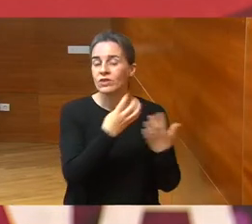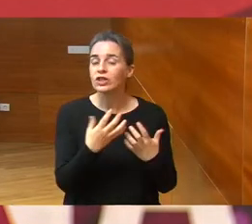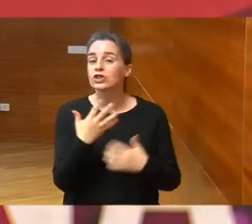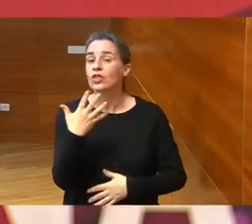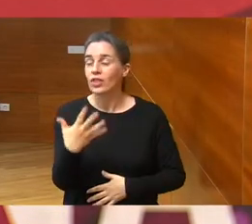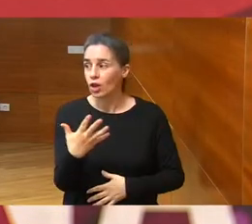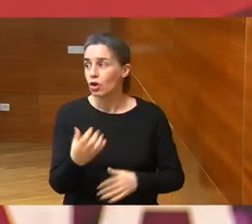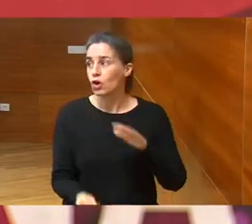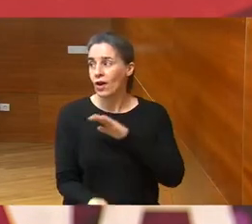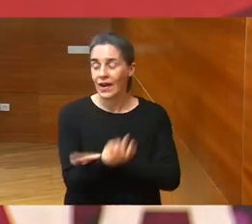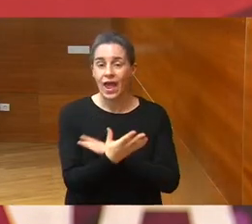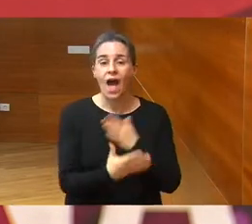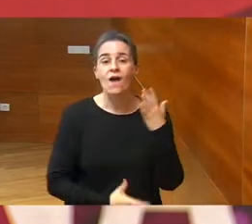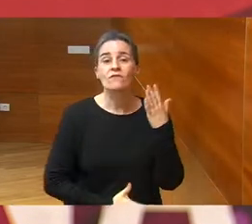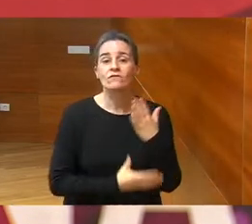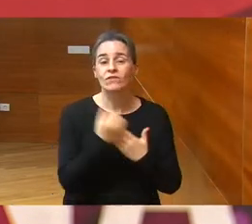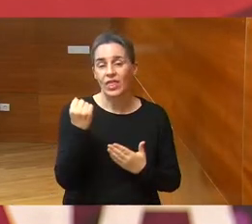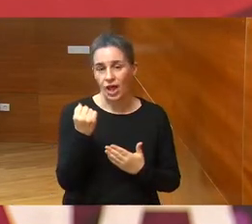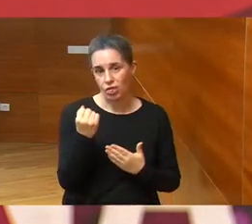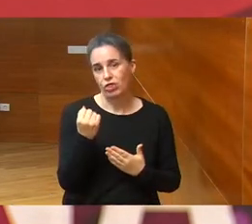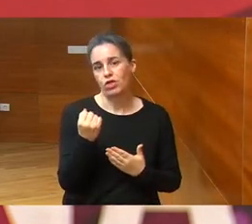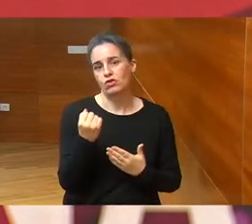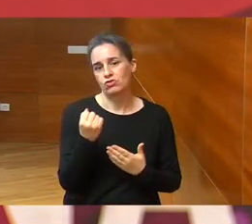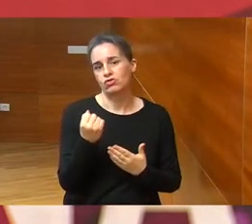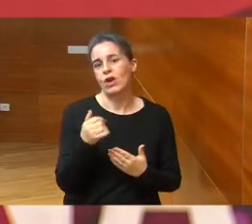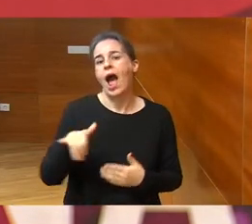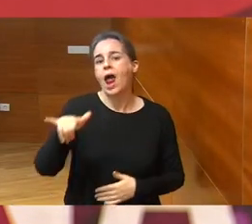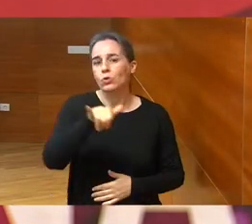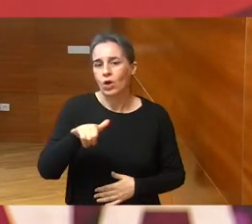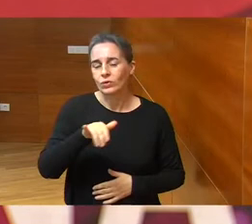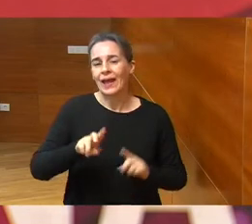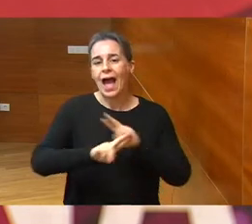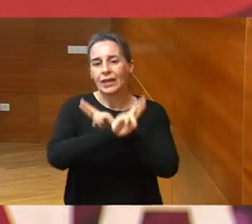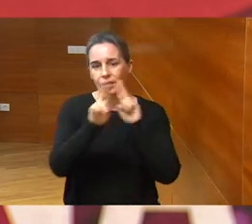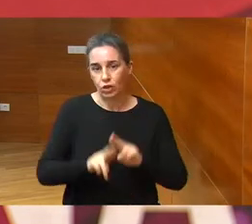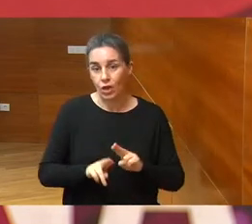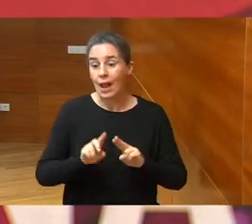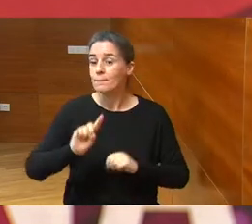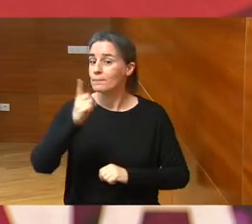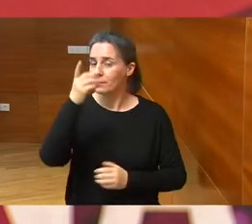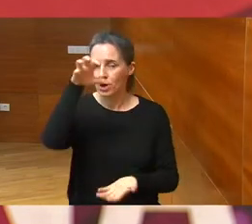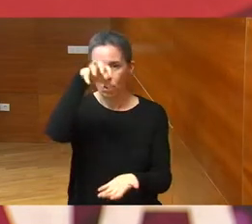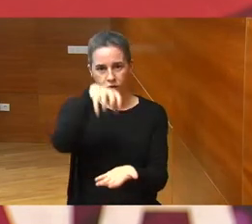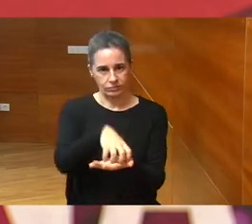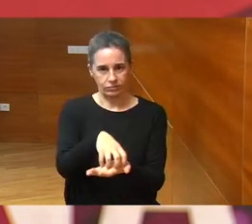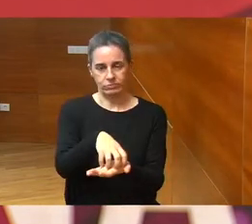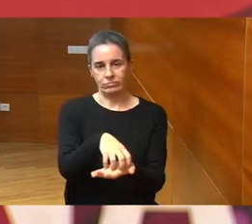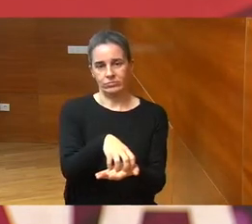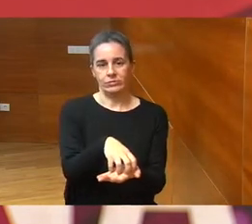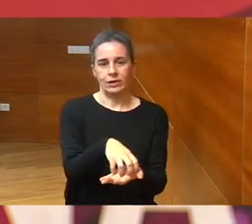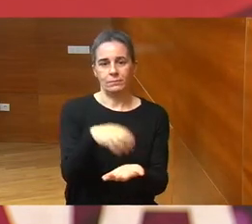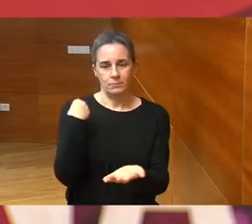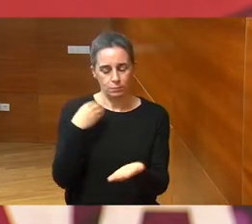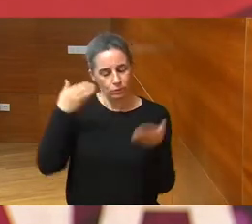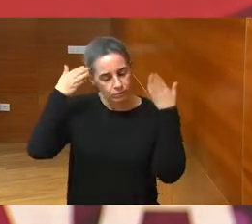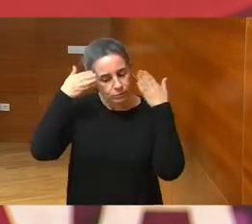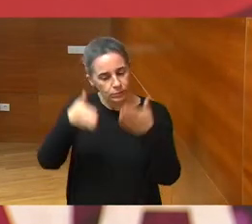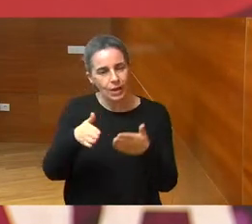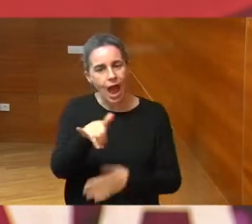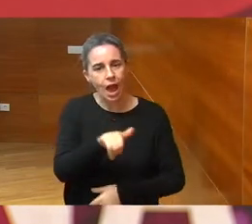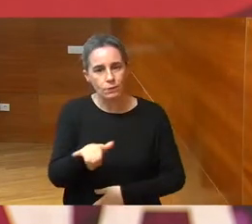afederación internacional que oprimir organismo adicado Aviación que registra